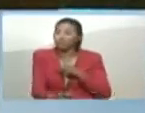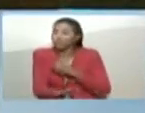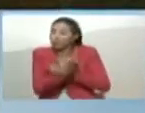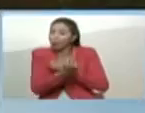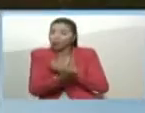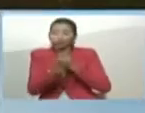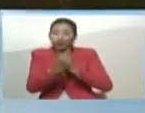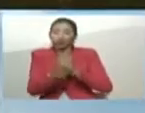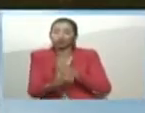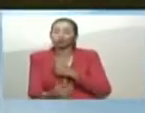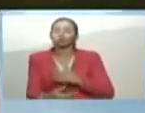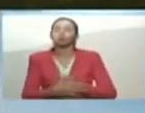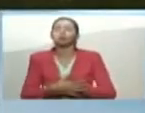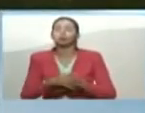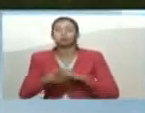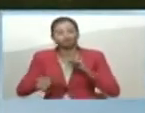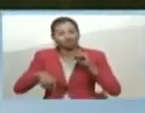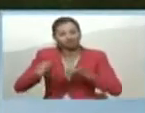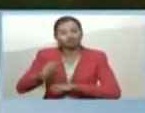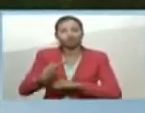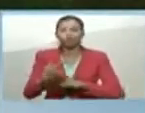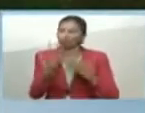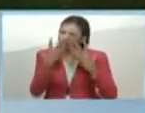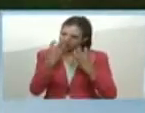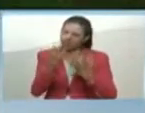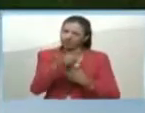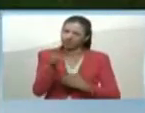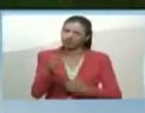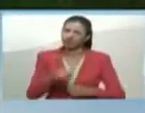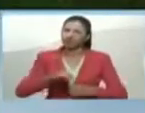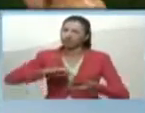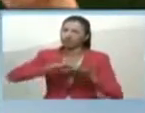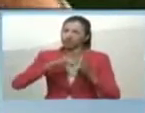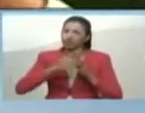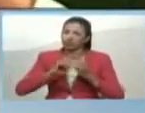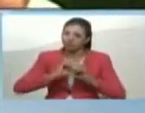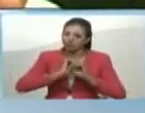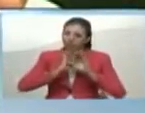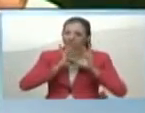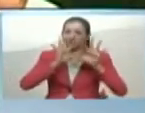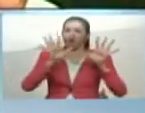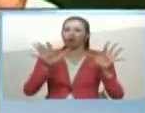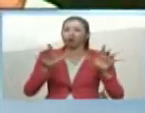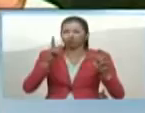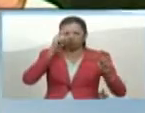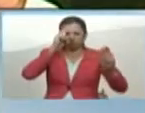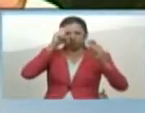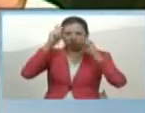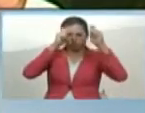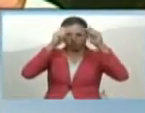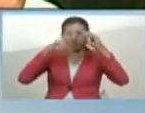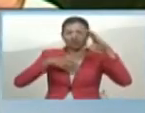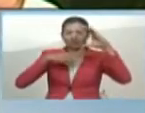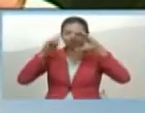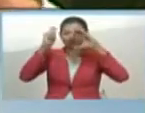hecho. ¿Ustedes me entienden cuando yo digo eso? ¿O quieren que se los diga con telepatía?